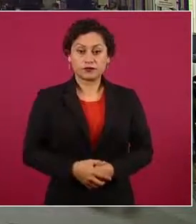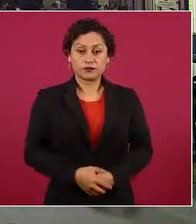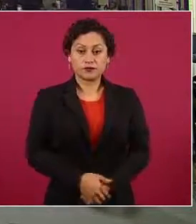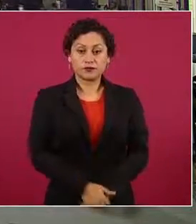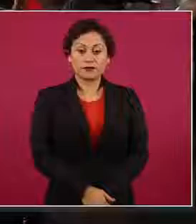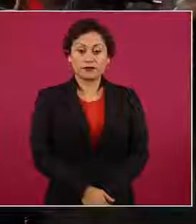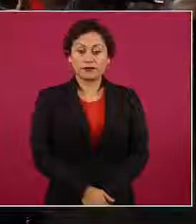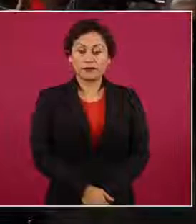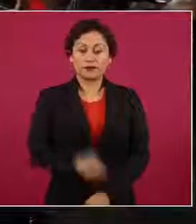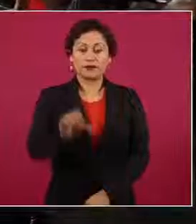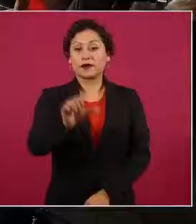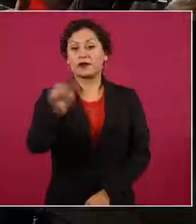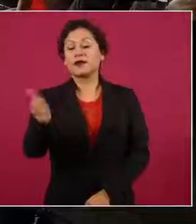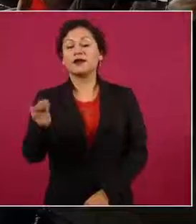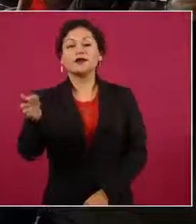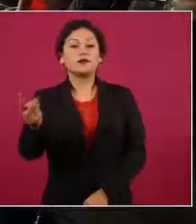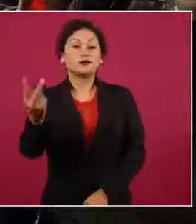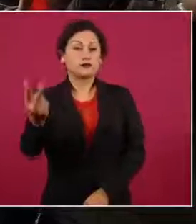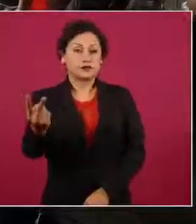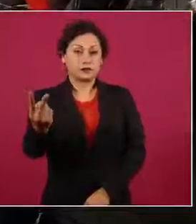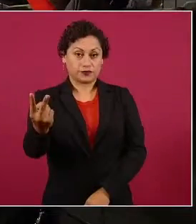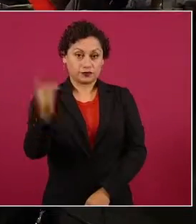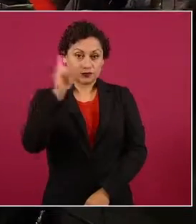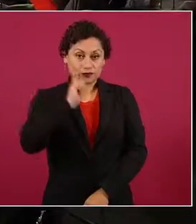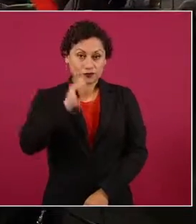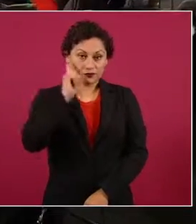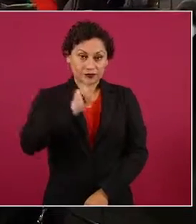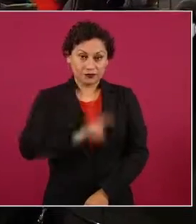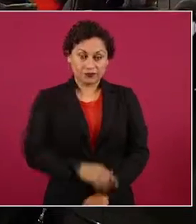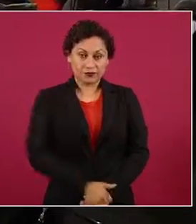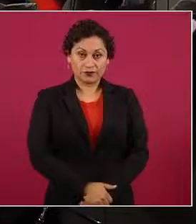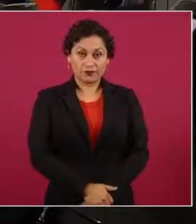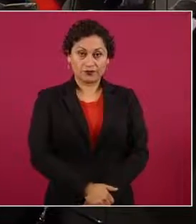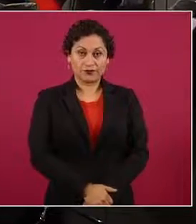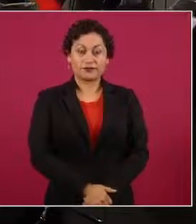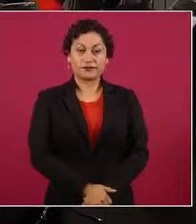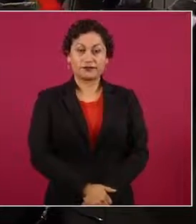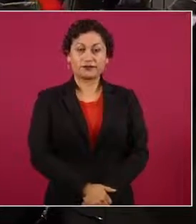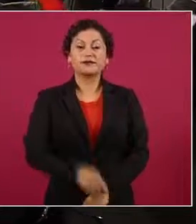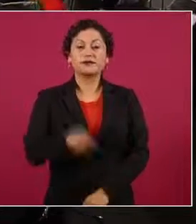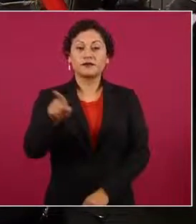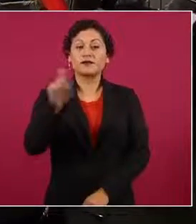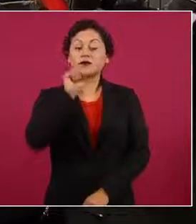Y ustedes dos para mujeres. Tú también.